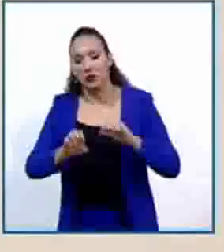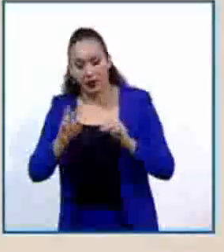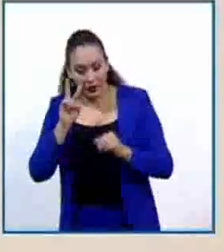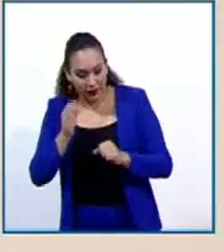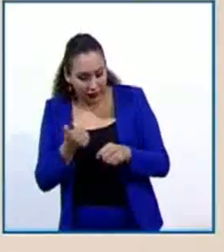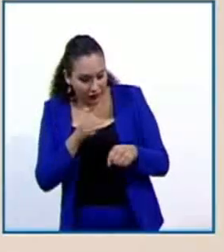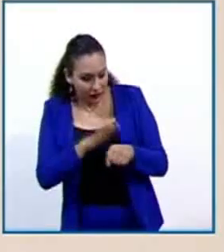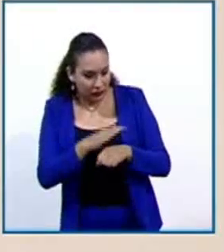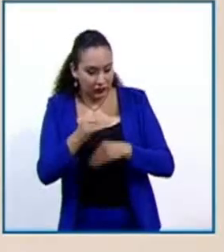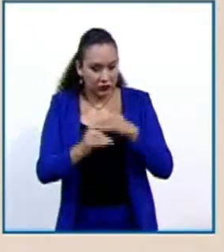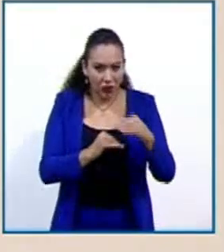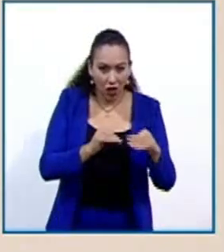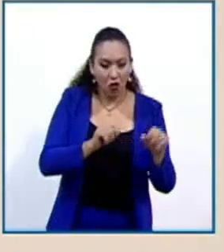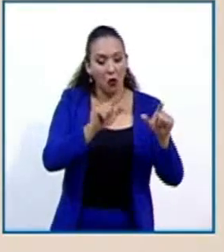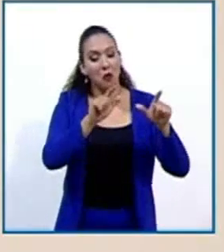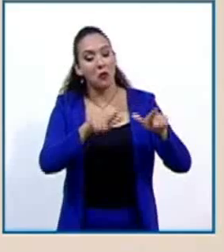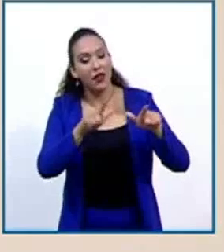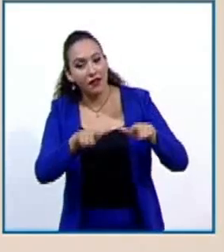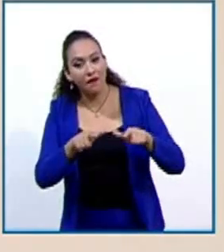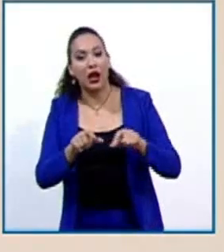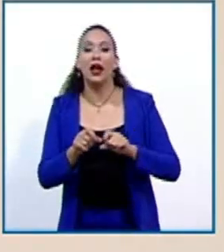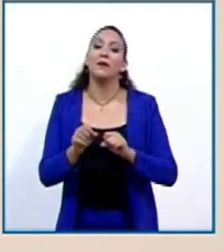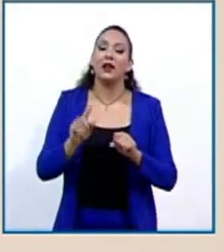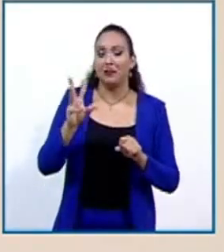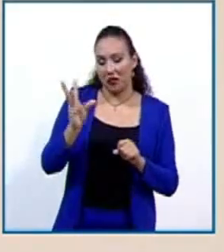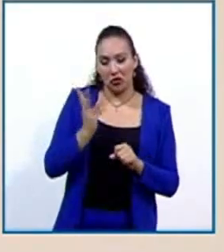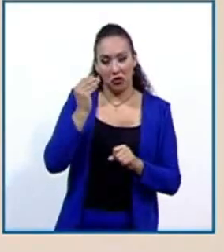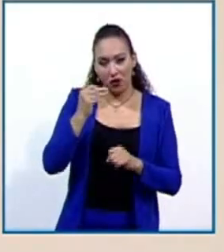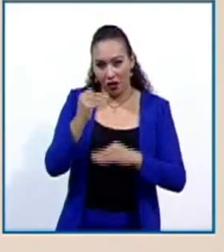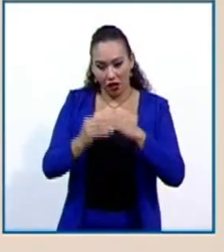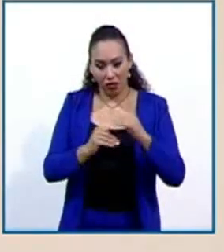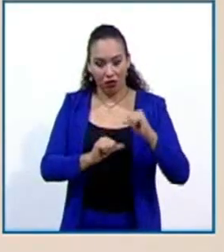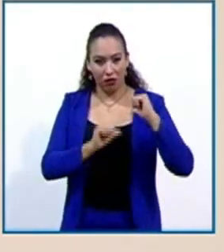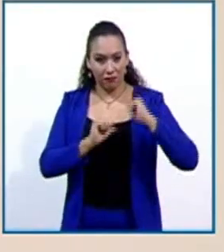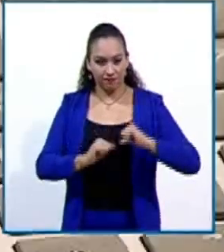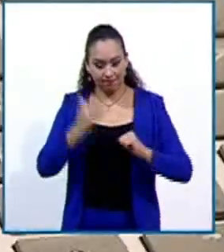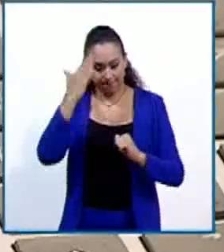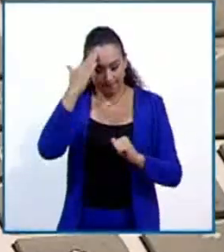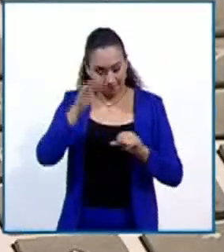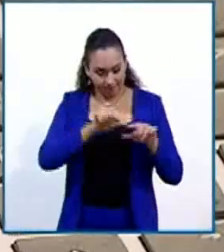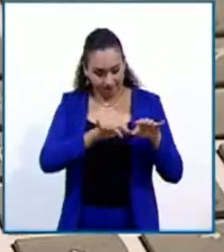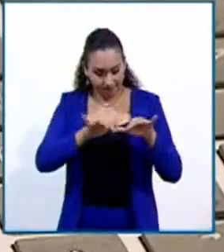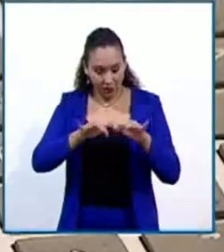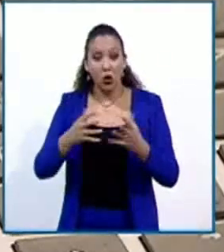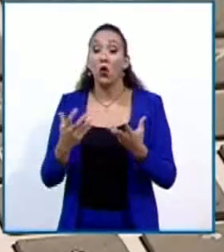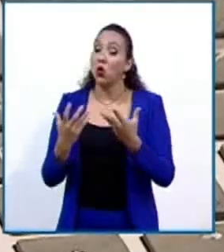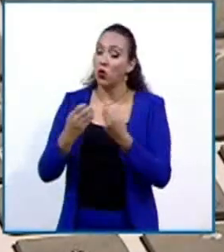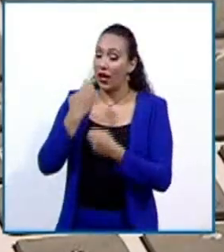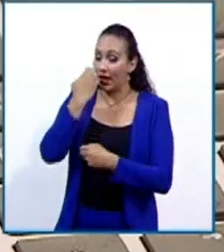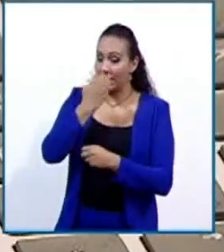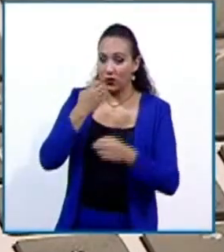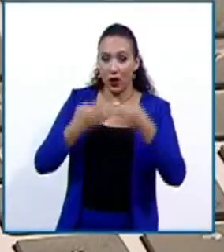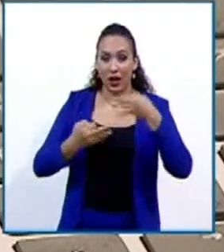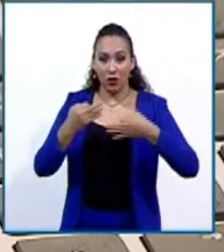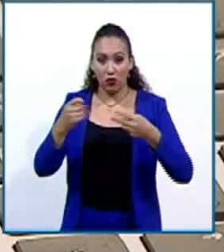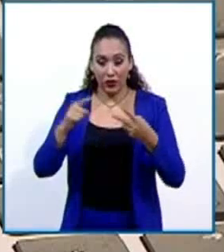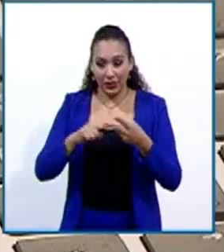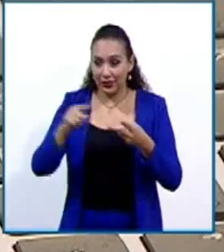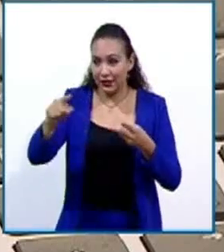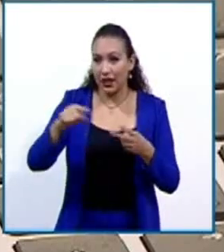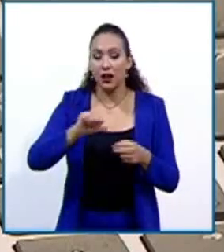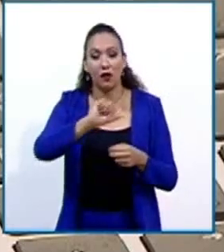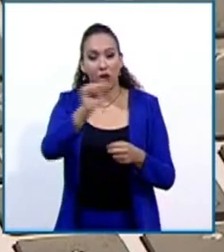las plataformas y sistemas tecnológicos, coordinará con la Escuela Judicial la capacitación y certificación de las